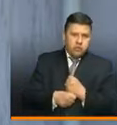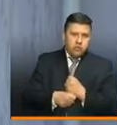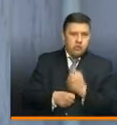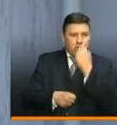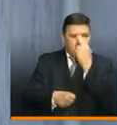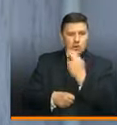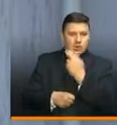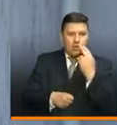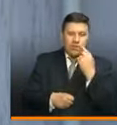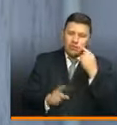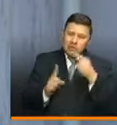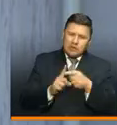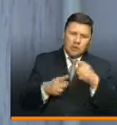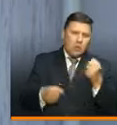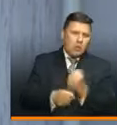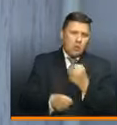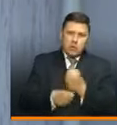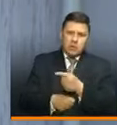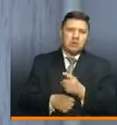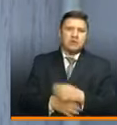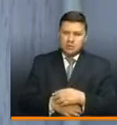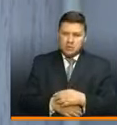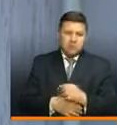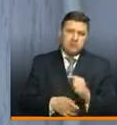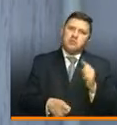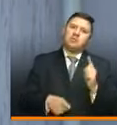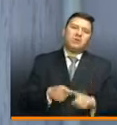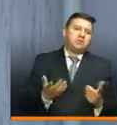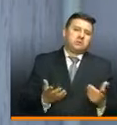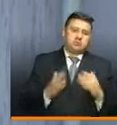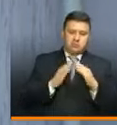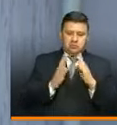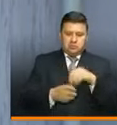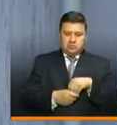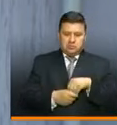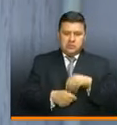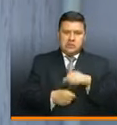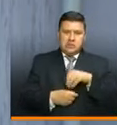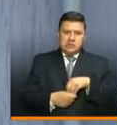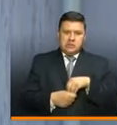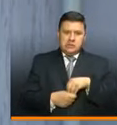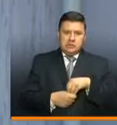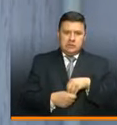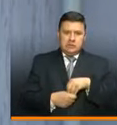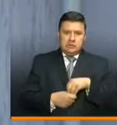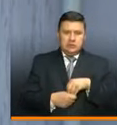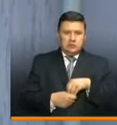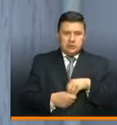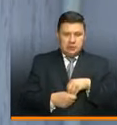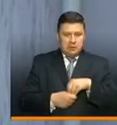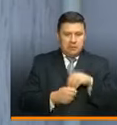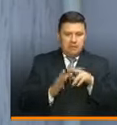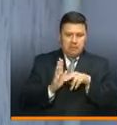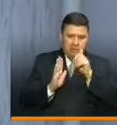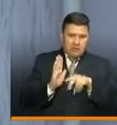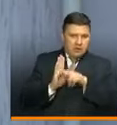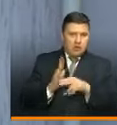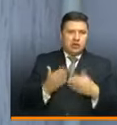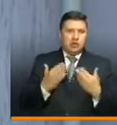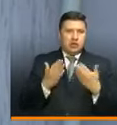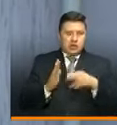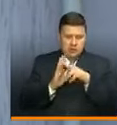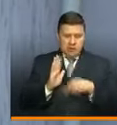compromiso espectacular, sabiendo que no podemos estar en casa por mucho más tiempo y que va a tocar tratar de poner medidas que